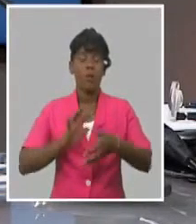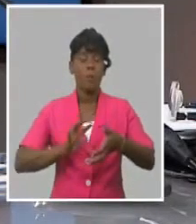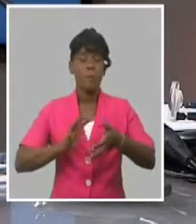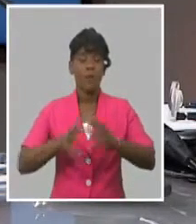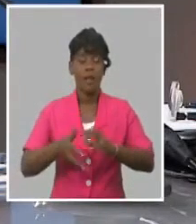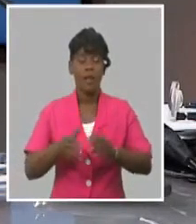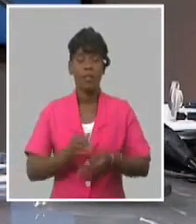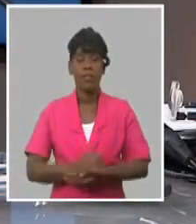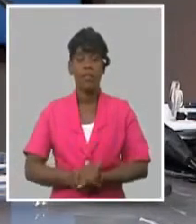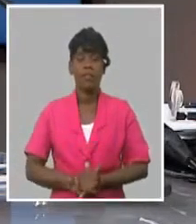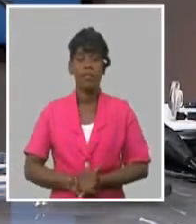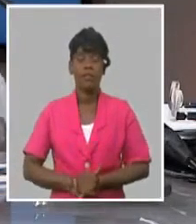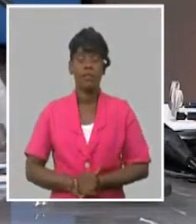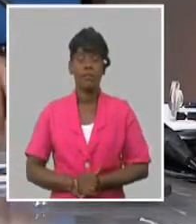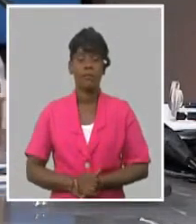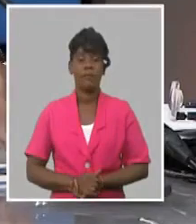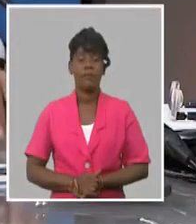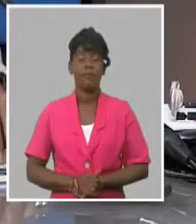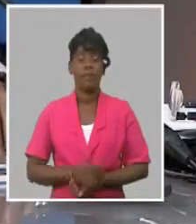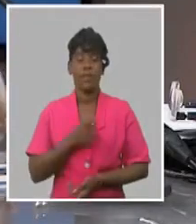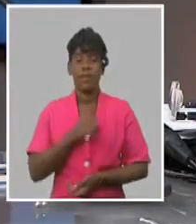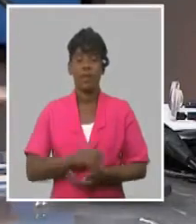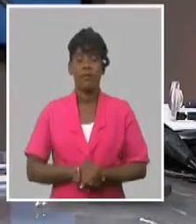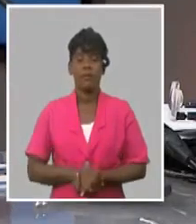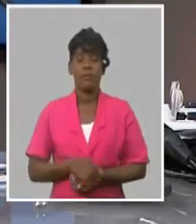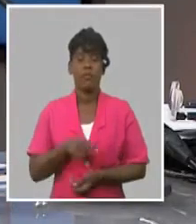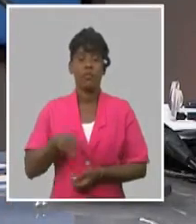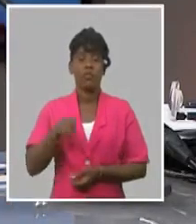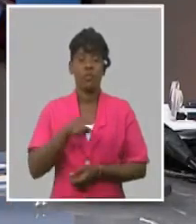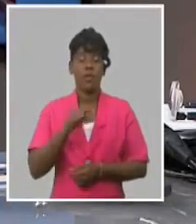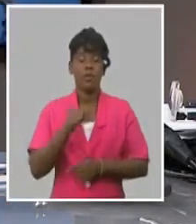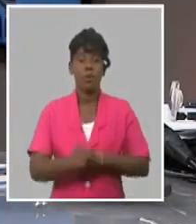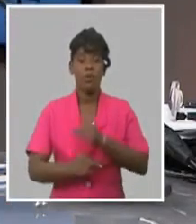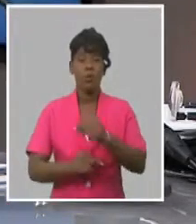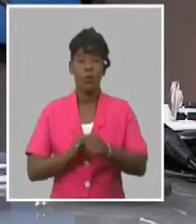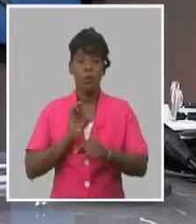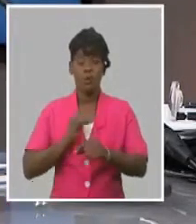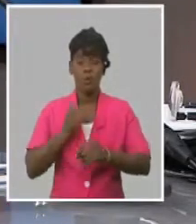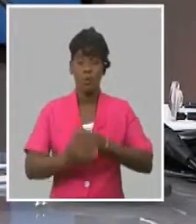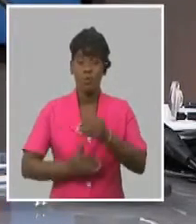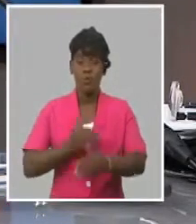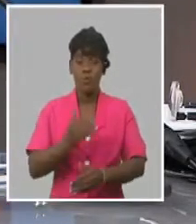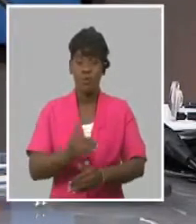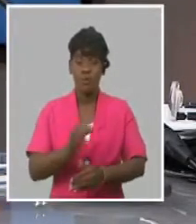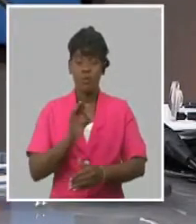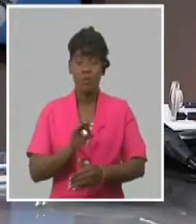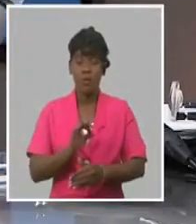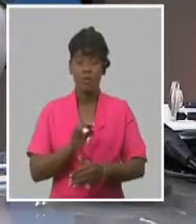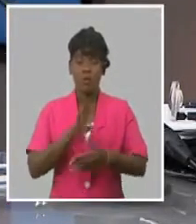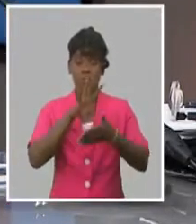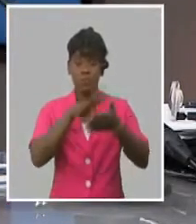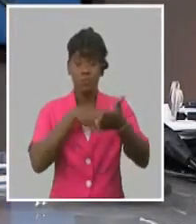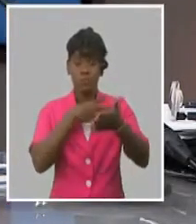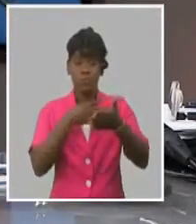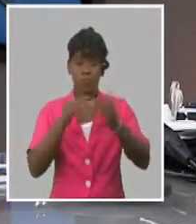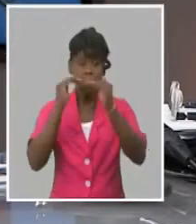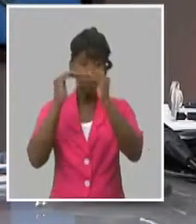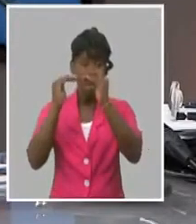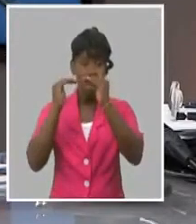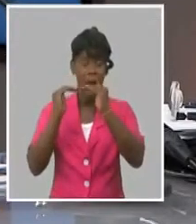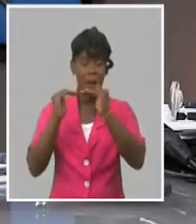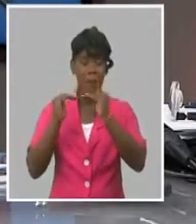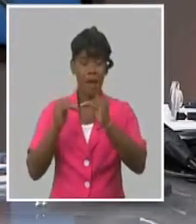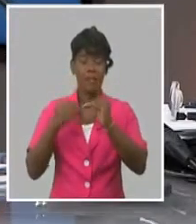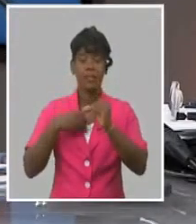compleja. Que si tú vas haciendo ese proceso gradualmente, hay dos partes de la